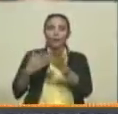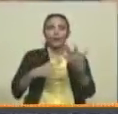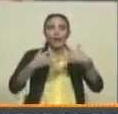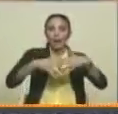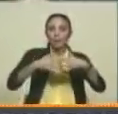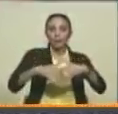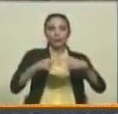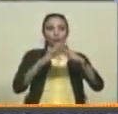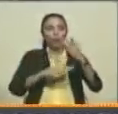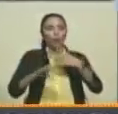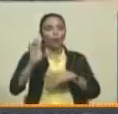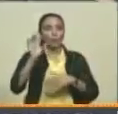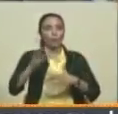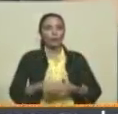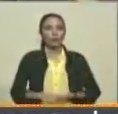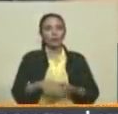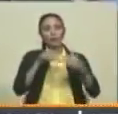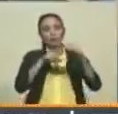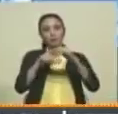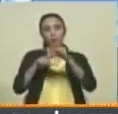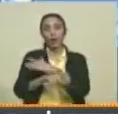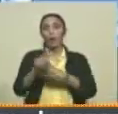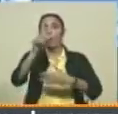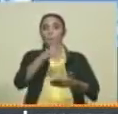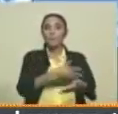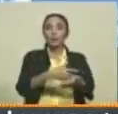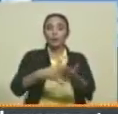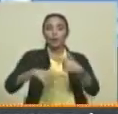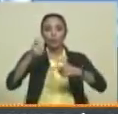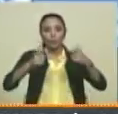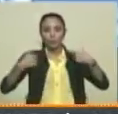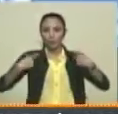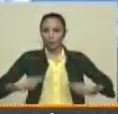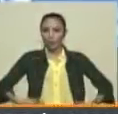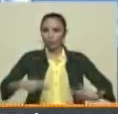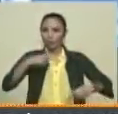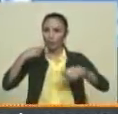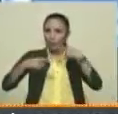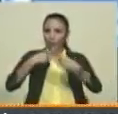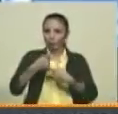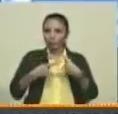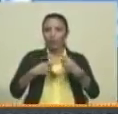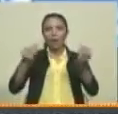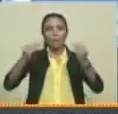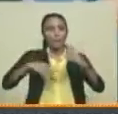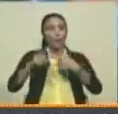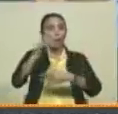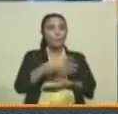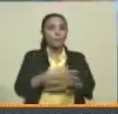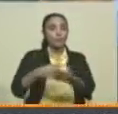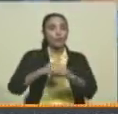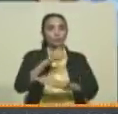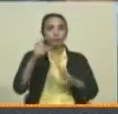del país y llegar a 1 millón de milicianos y milicianas a nivel nacional. 1 millón.